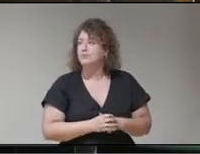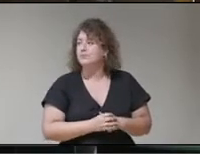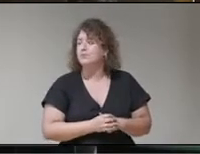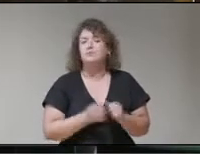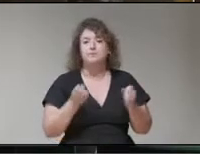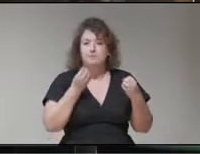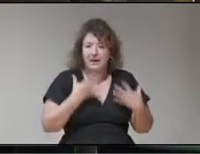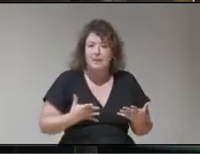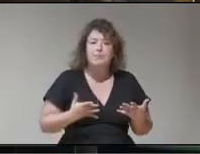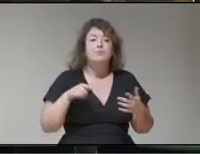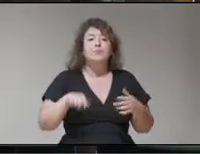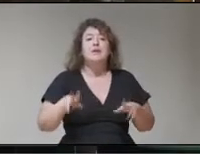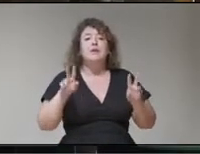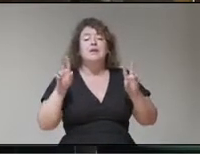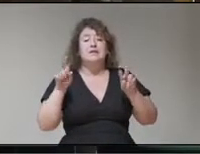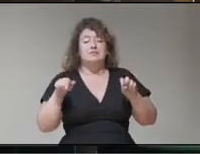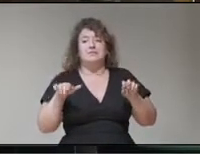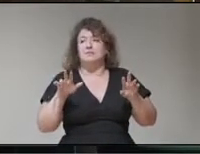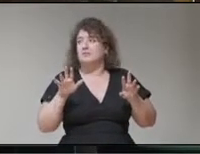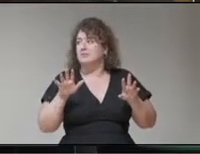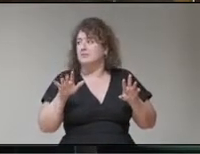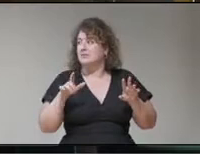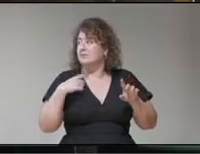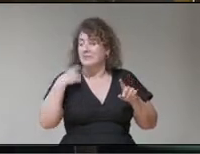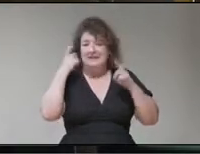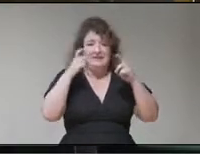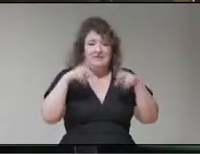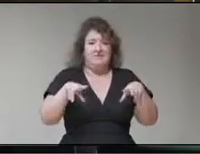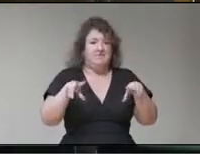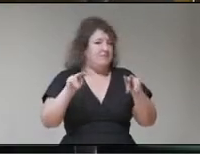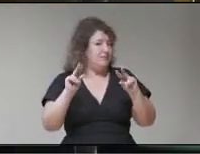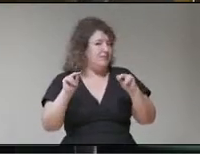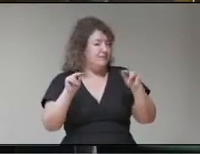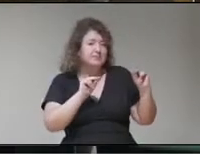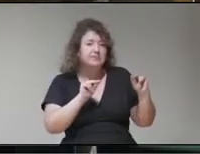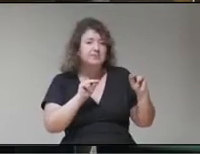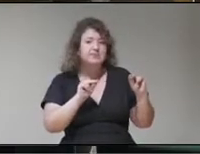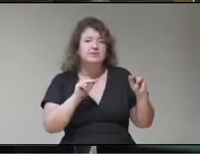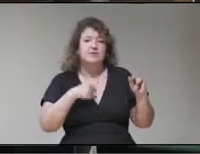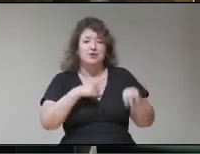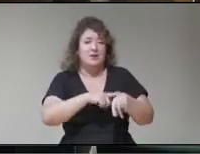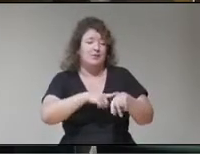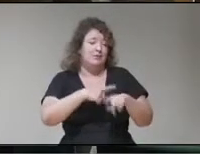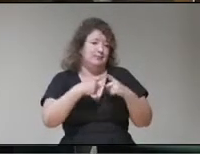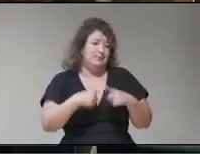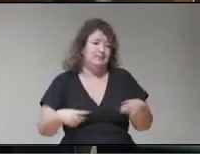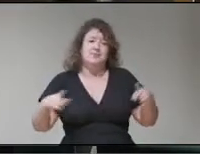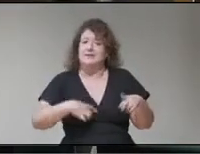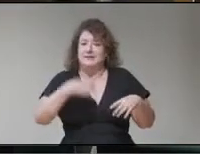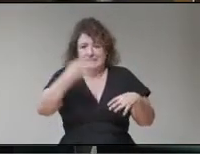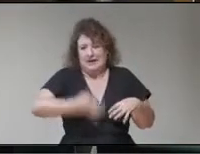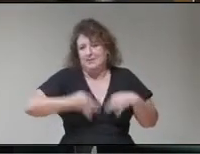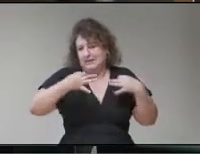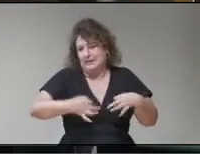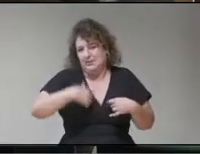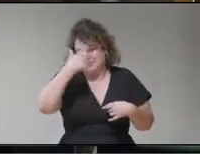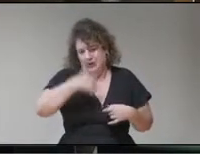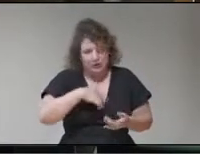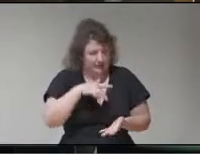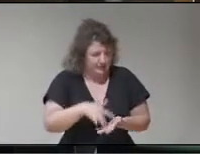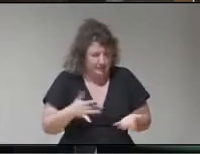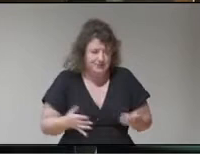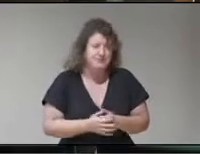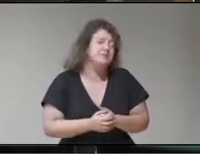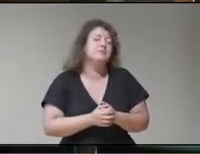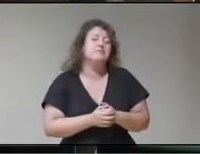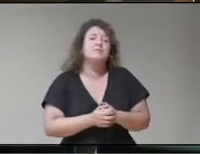Bien, pues con esto yo voy a dar ya la charla por terminada. Como sé que me pasé de tiempo, porque siempre me ocurre, pero